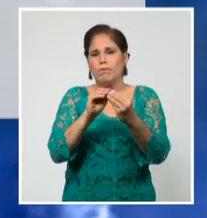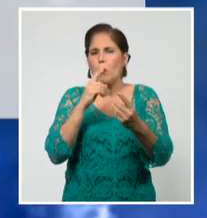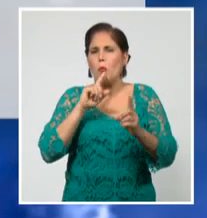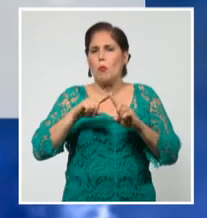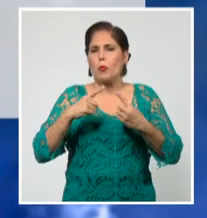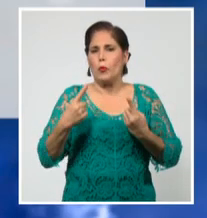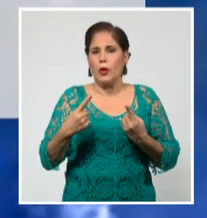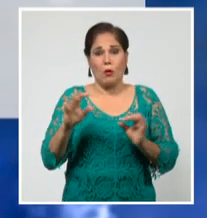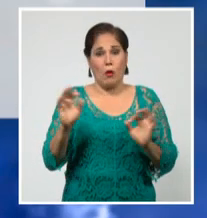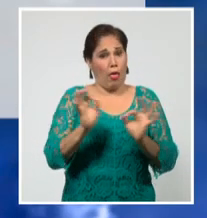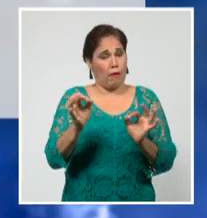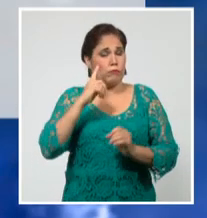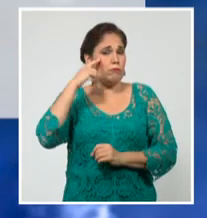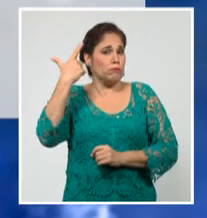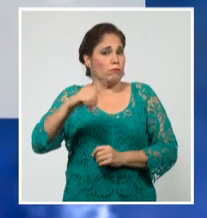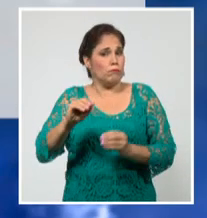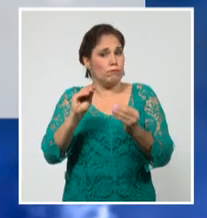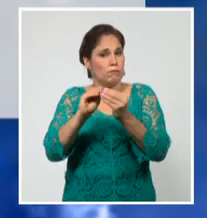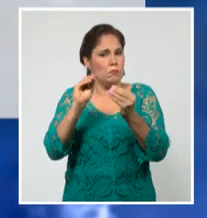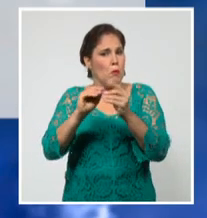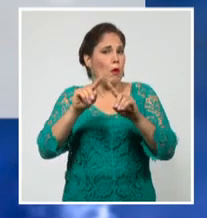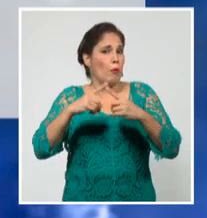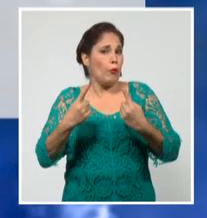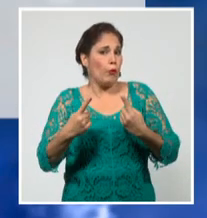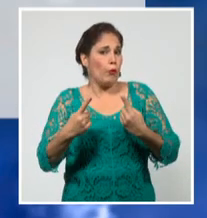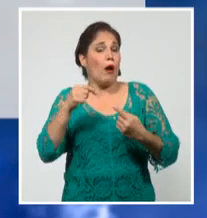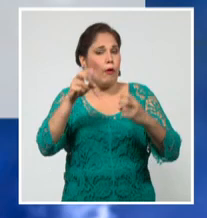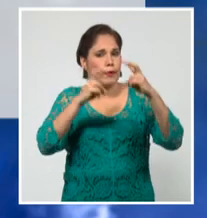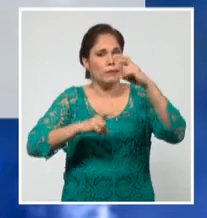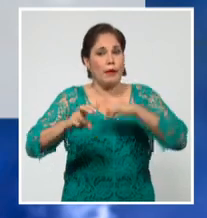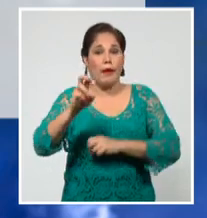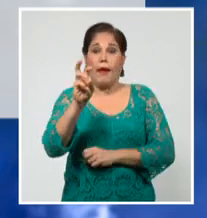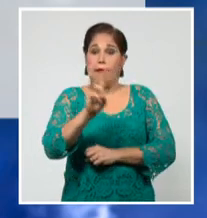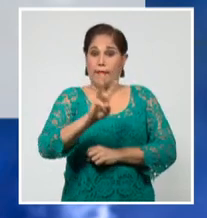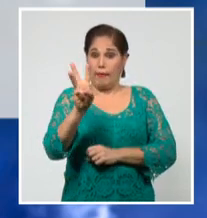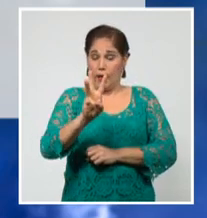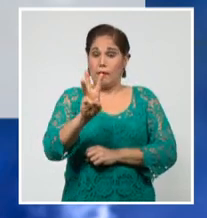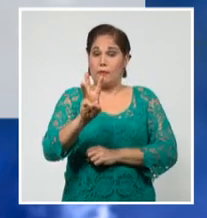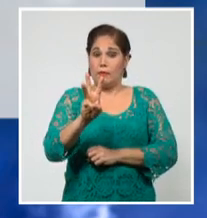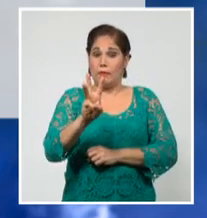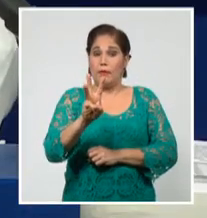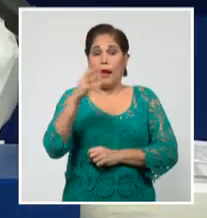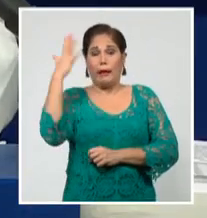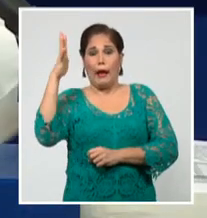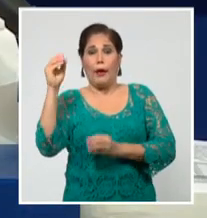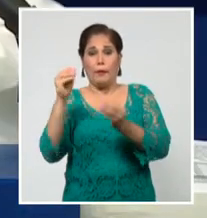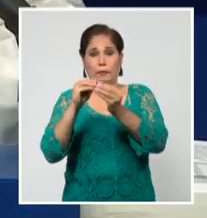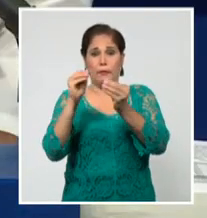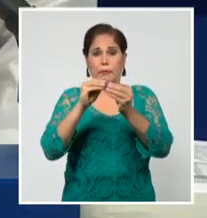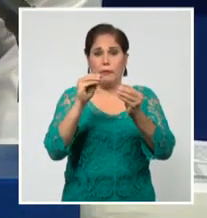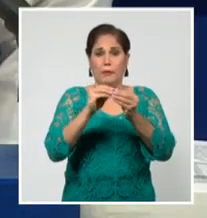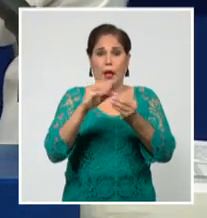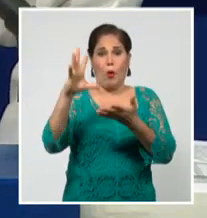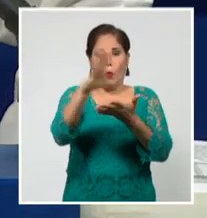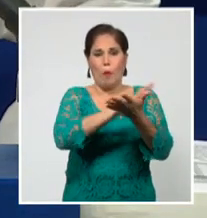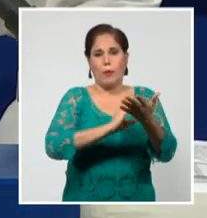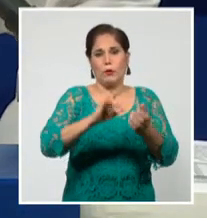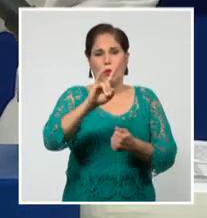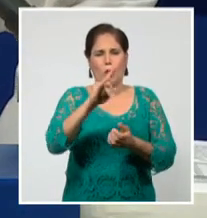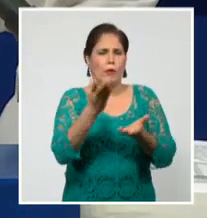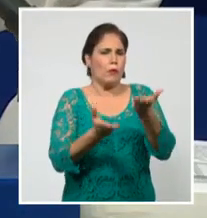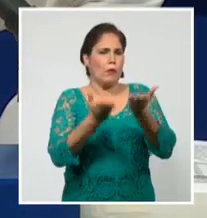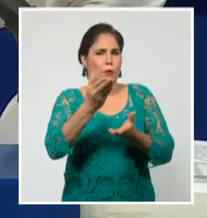la fuente de la infección 3 con fuente de infección en el extranjero al comparar la situación